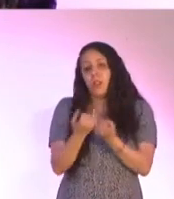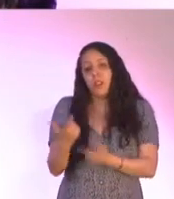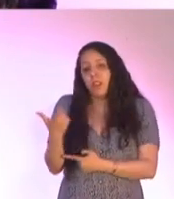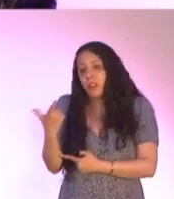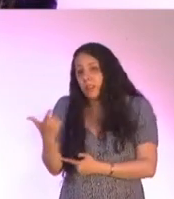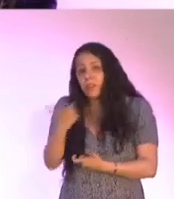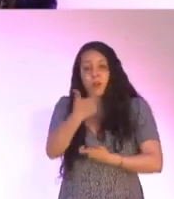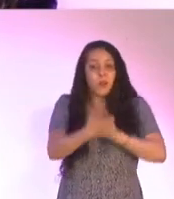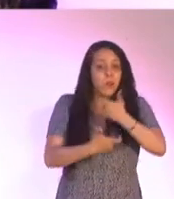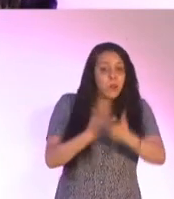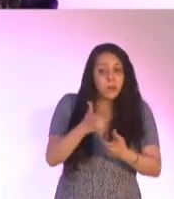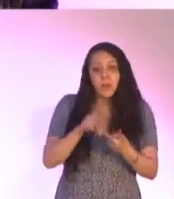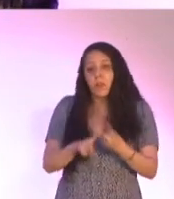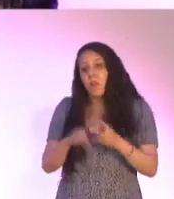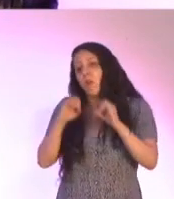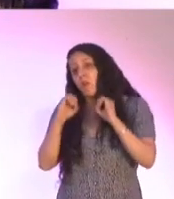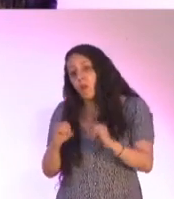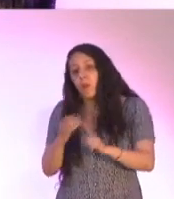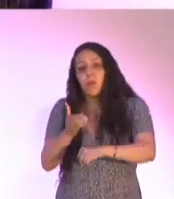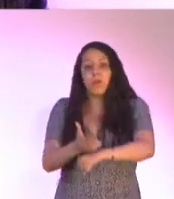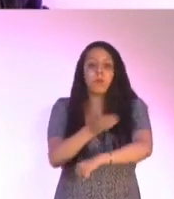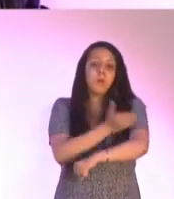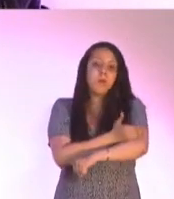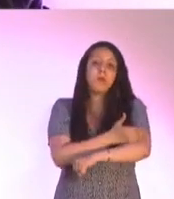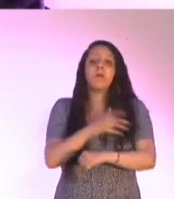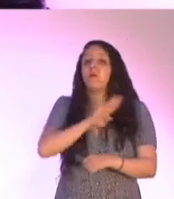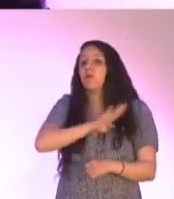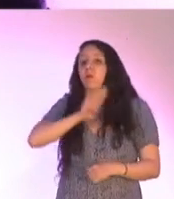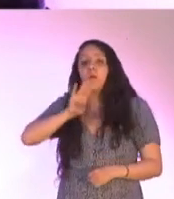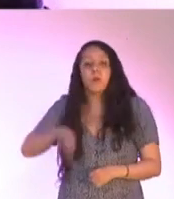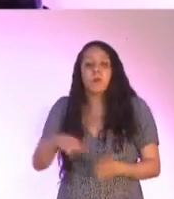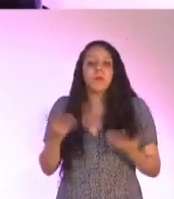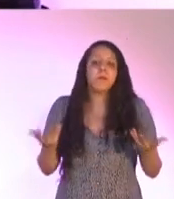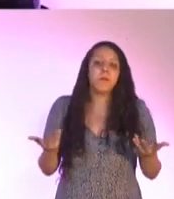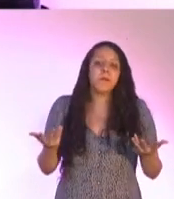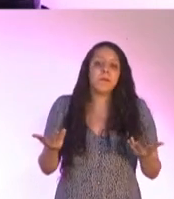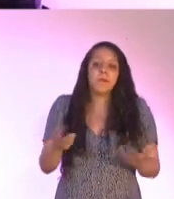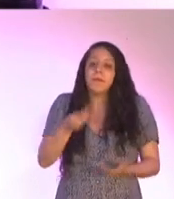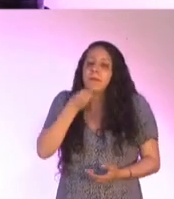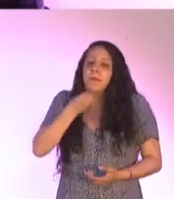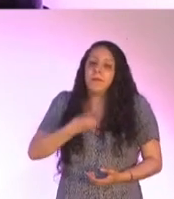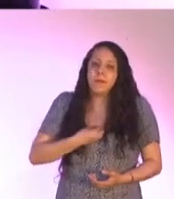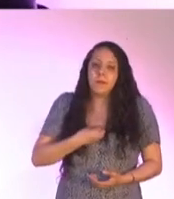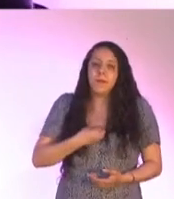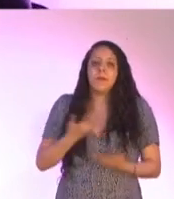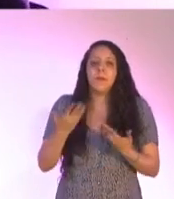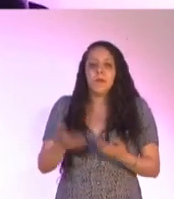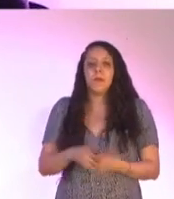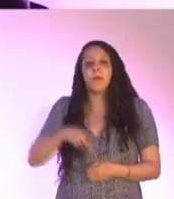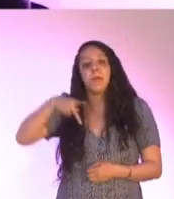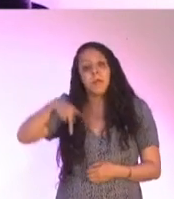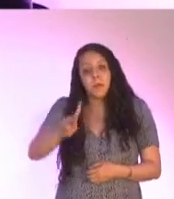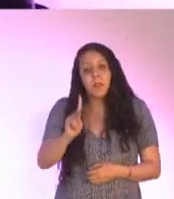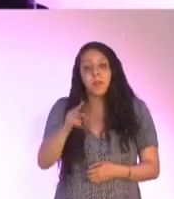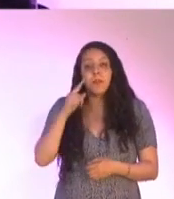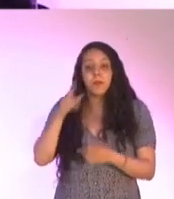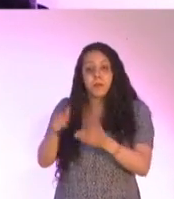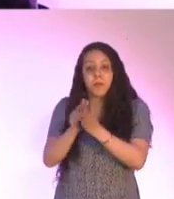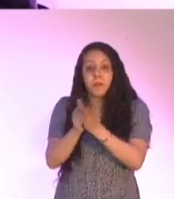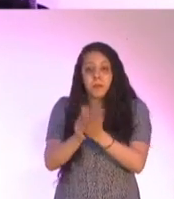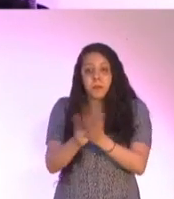queríamos muchísimos todavía muchísimo pero bueno mencionan varios temas en los que ellos creen tras